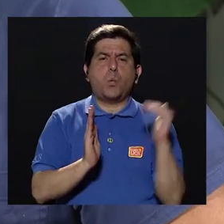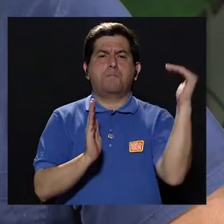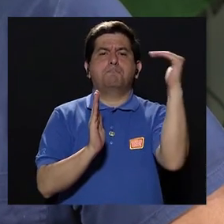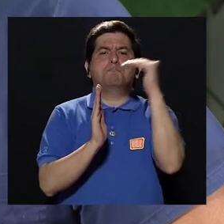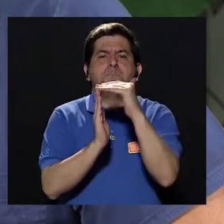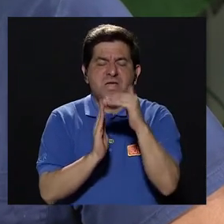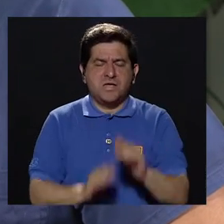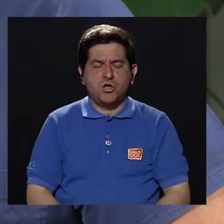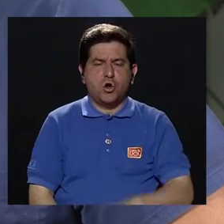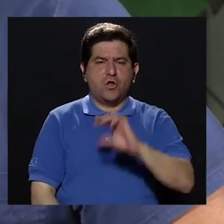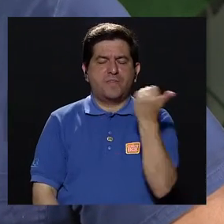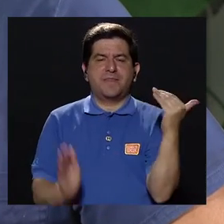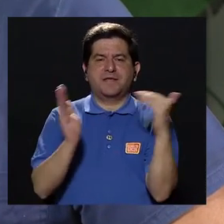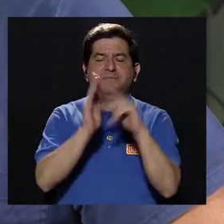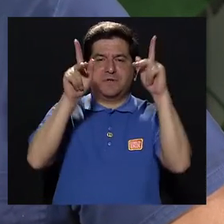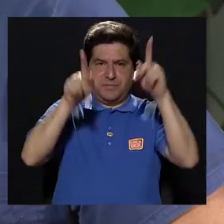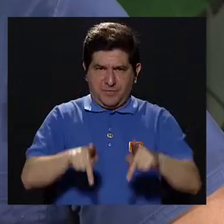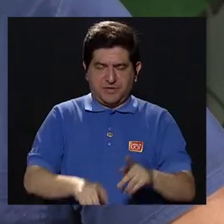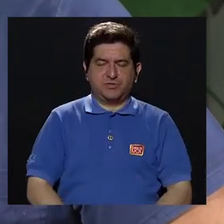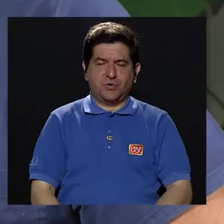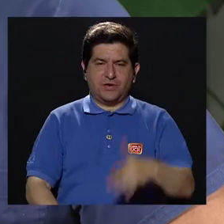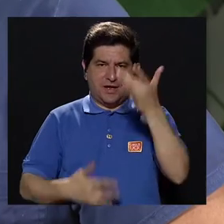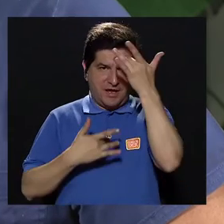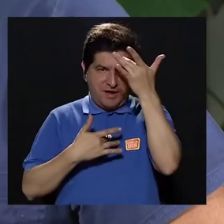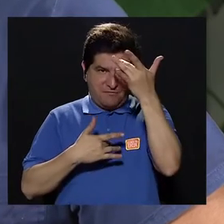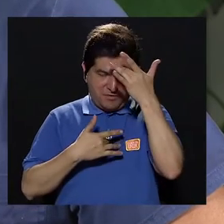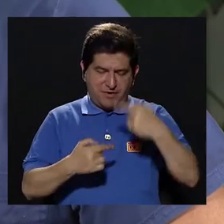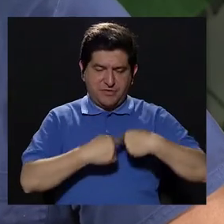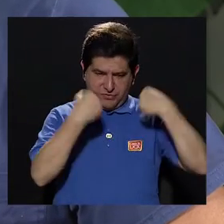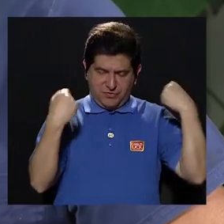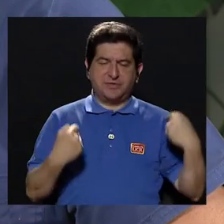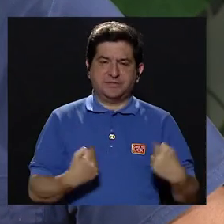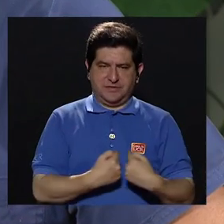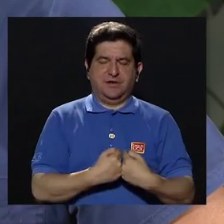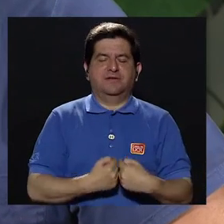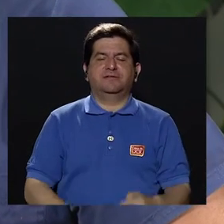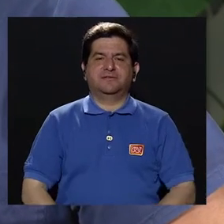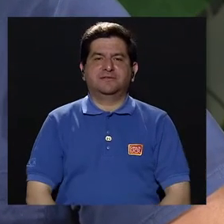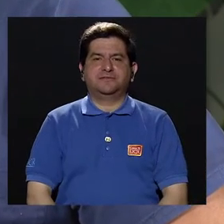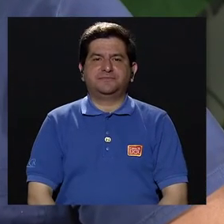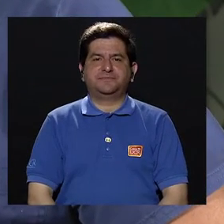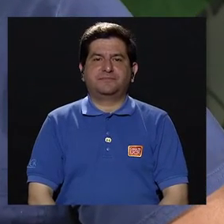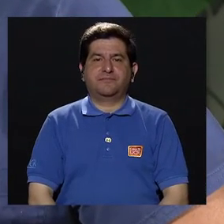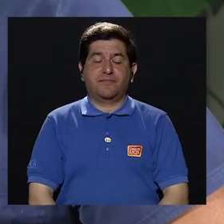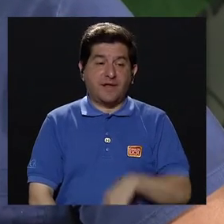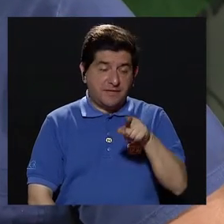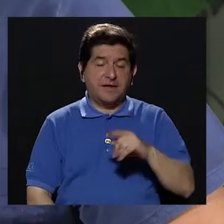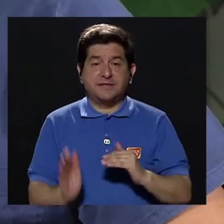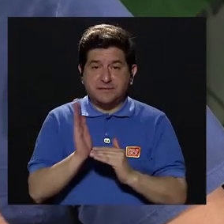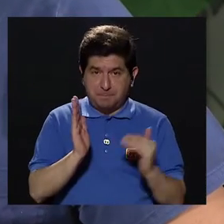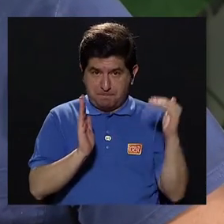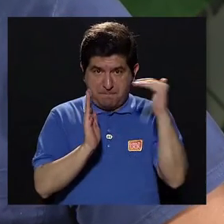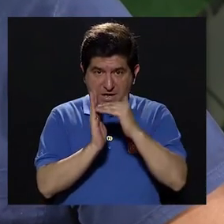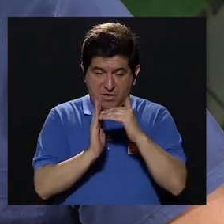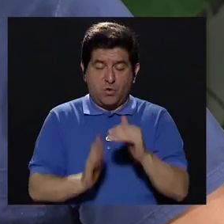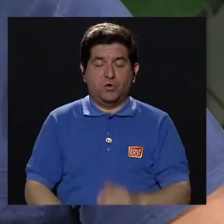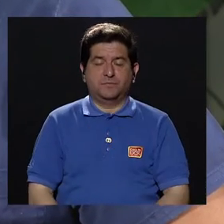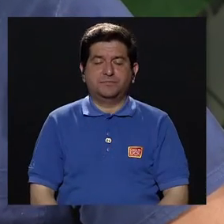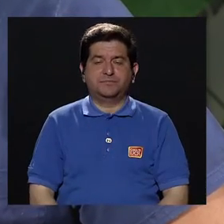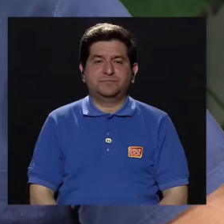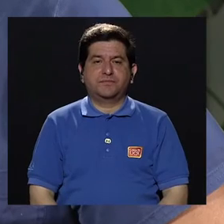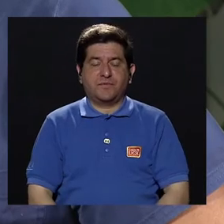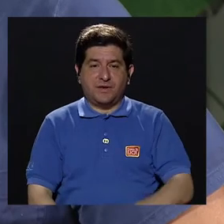de 1,010,000 personas en enfermedades cardiovasculares. De ese millón,